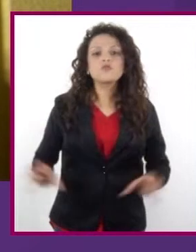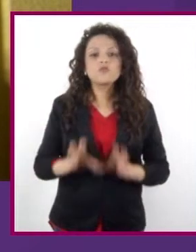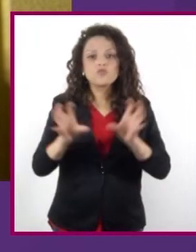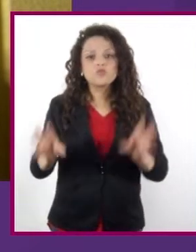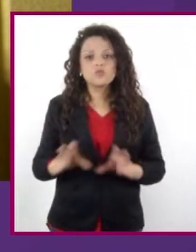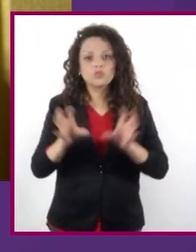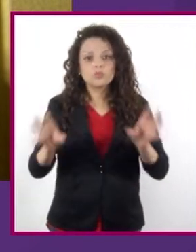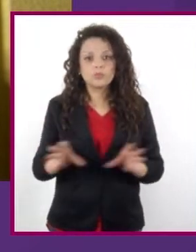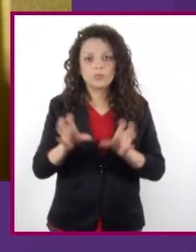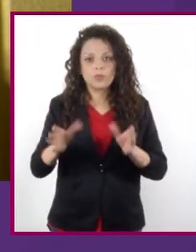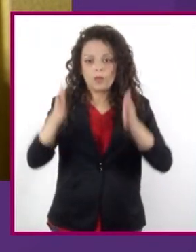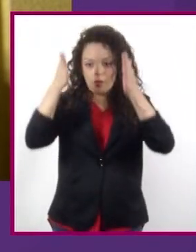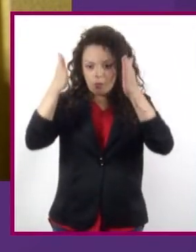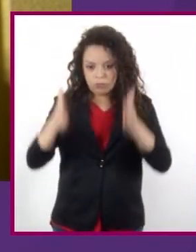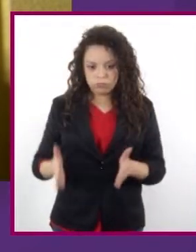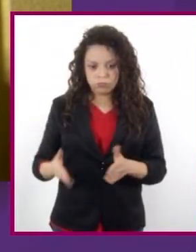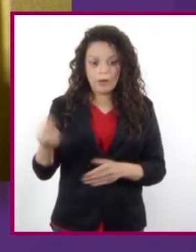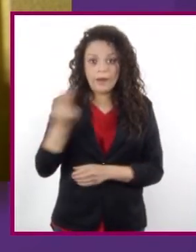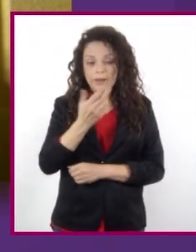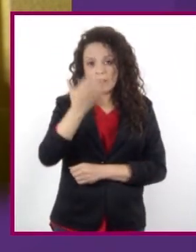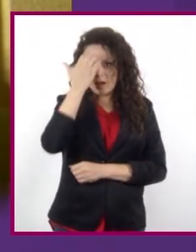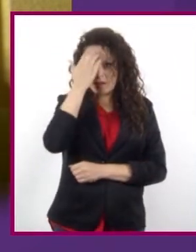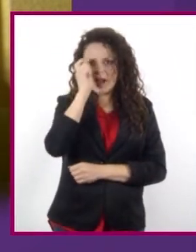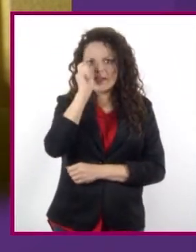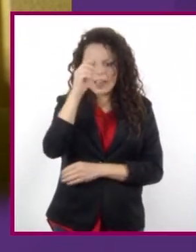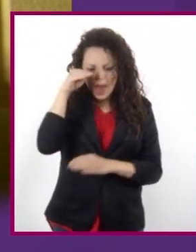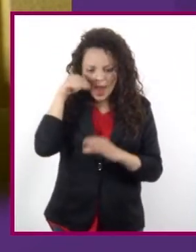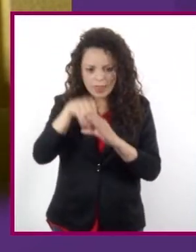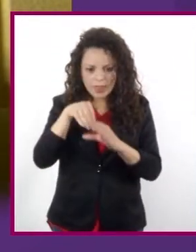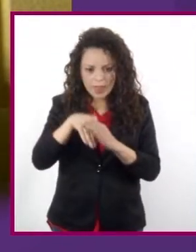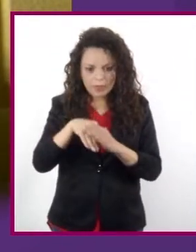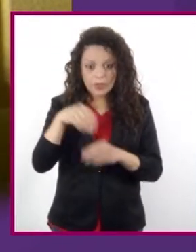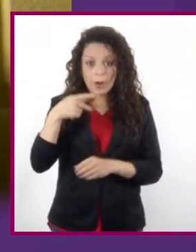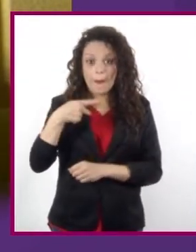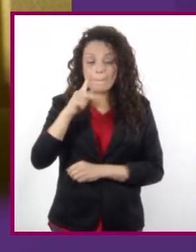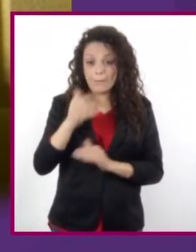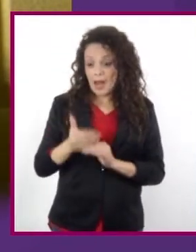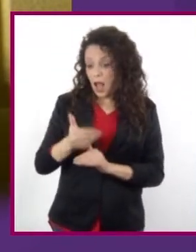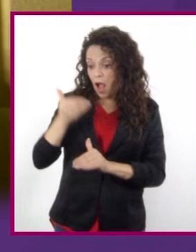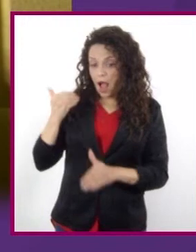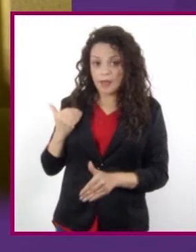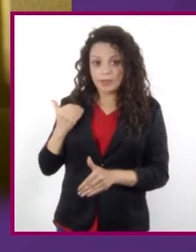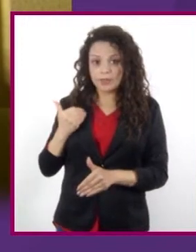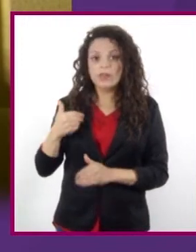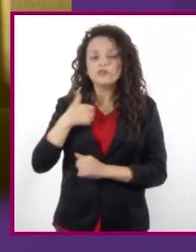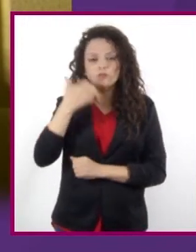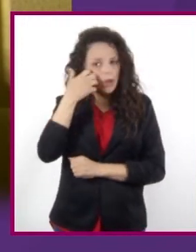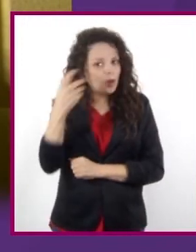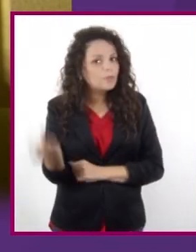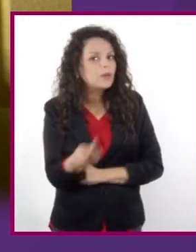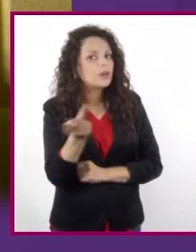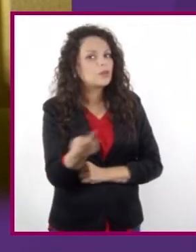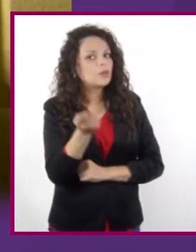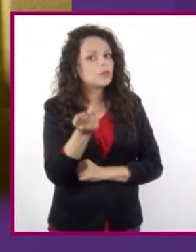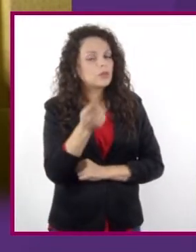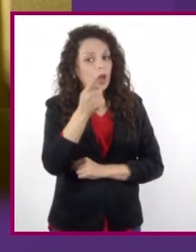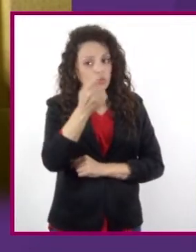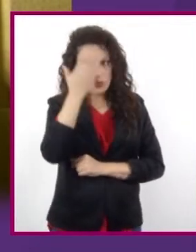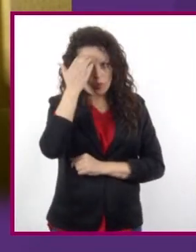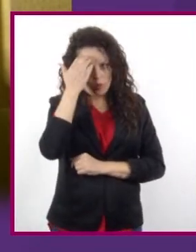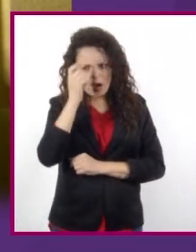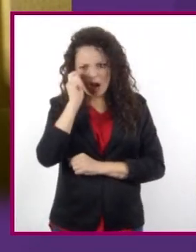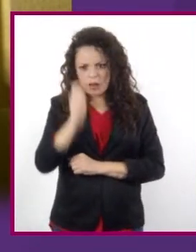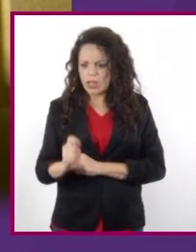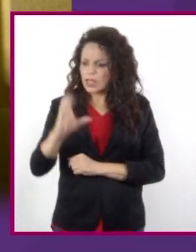de escritorio para que conozcan su morfología. Pero antes de mostrarles el procedimiento, quisiera preguntarles, ¿conocen el significado